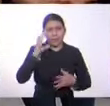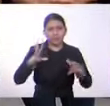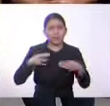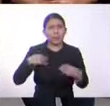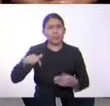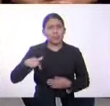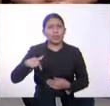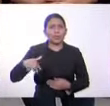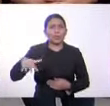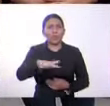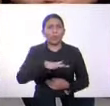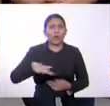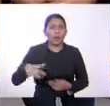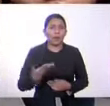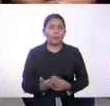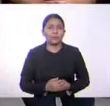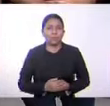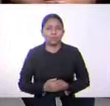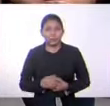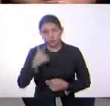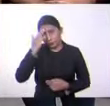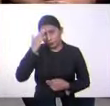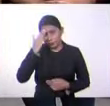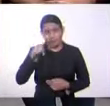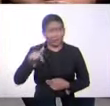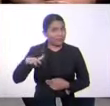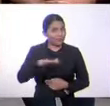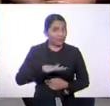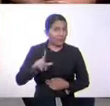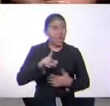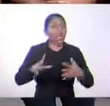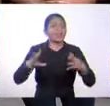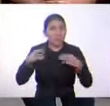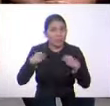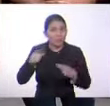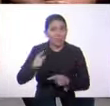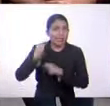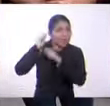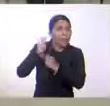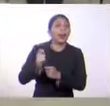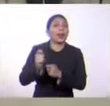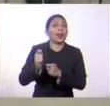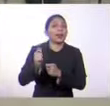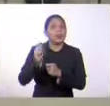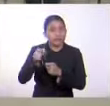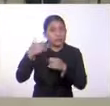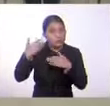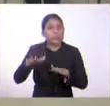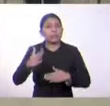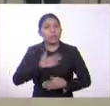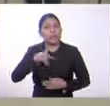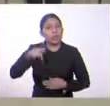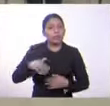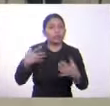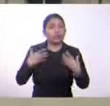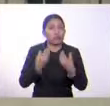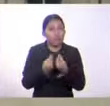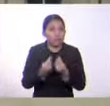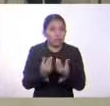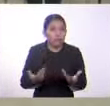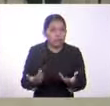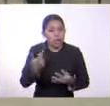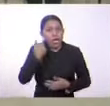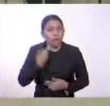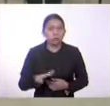estatales. Y usted ya decía de que el Estado no va a reconocer nada que no sea una demanda que ya exista dentro de la sociedad. Y yo quiero poner